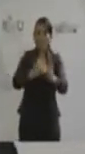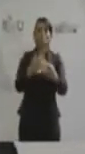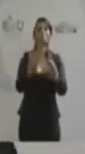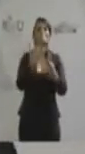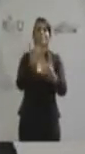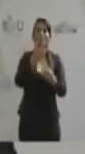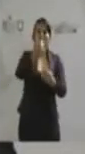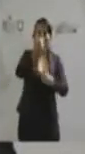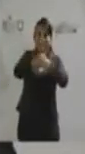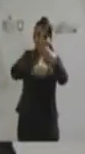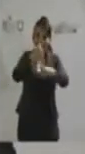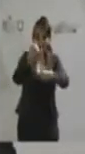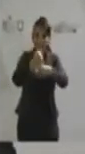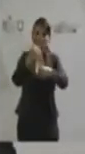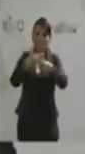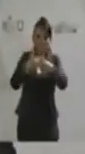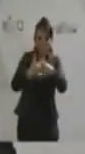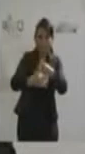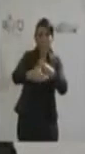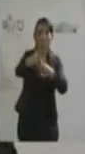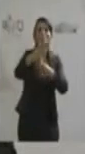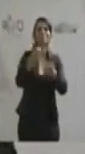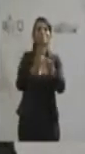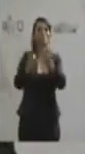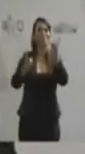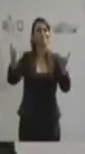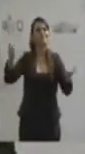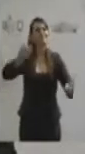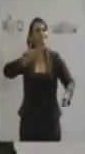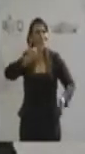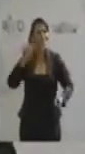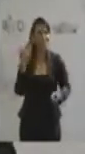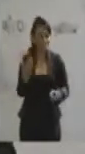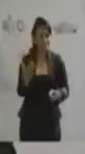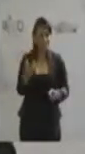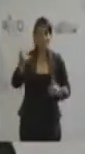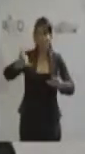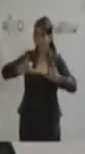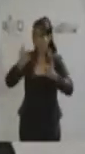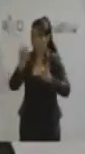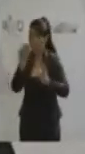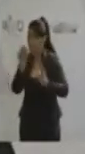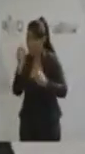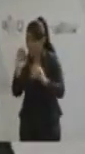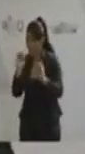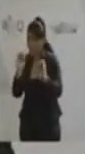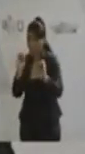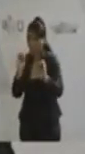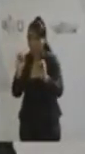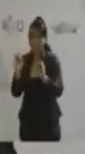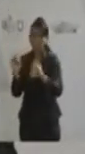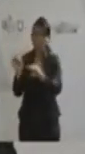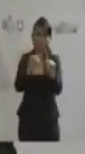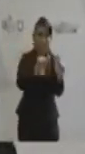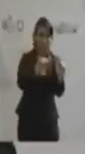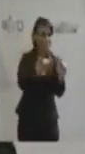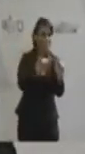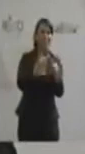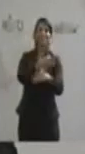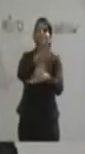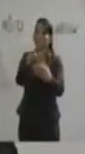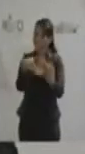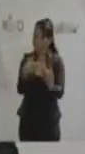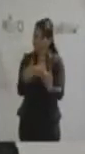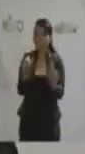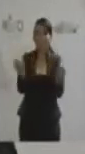6 años para generar condiciones de desarrollo, para que ningún joven se quede sin ir a la escuela, para que todos tengan trabajo aquí en